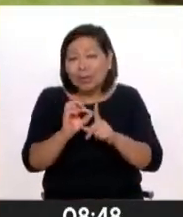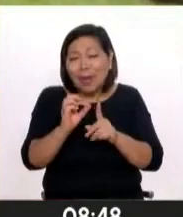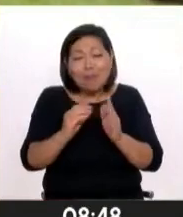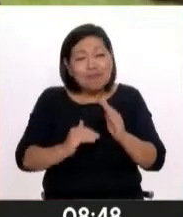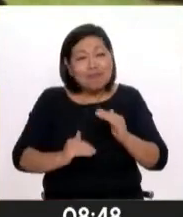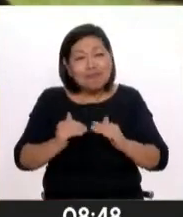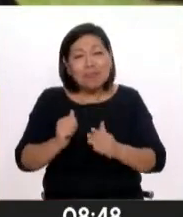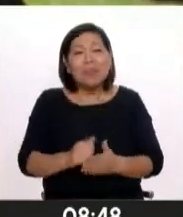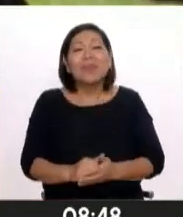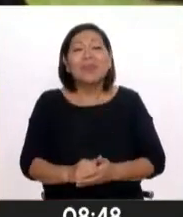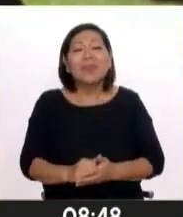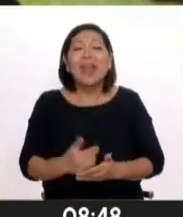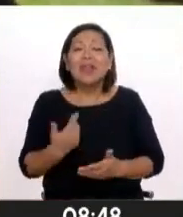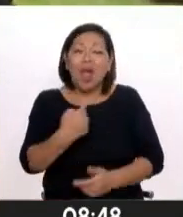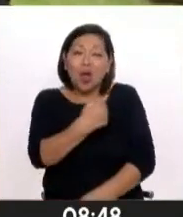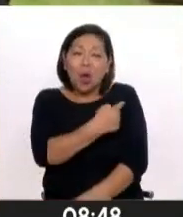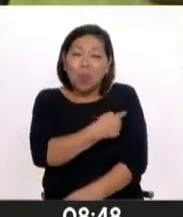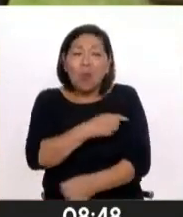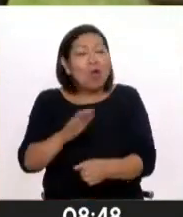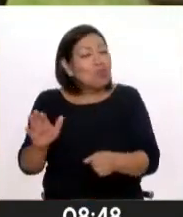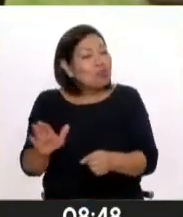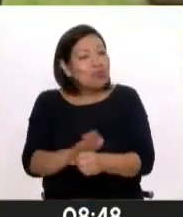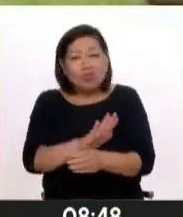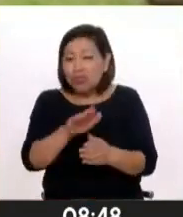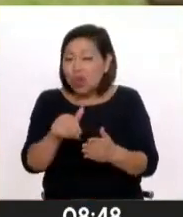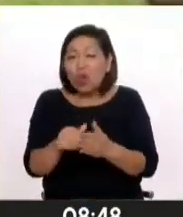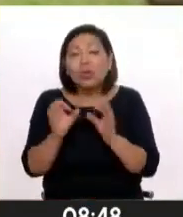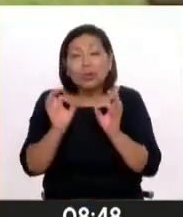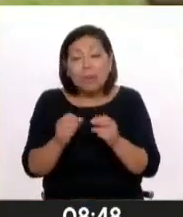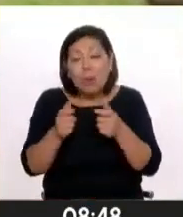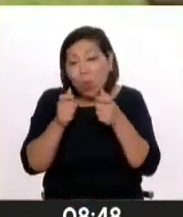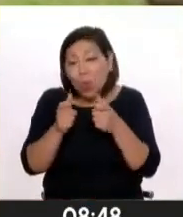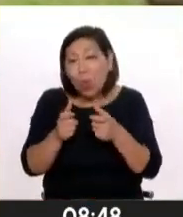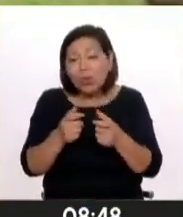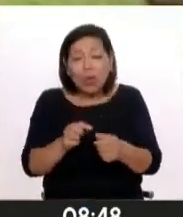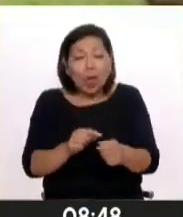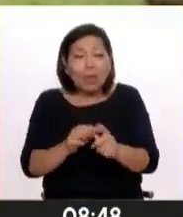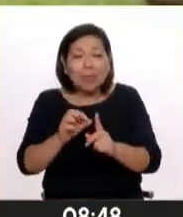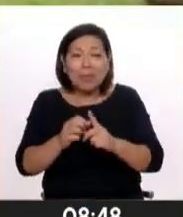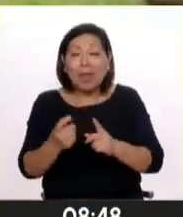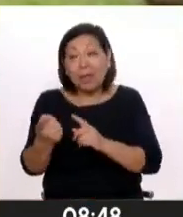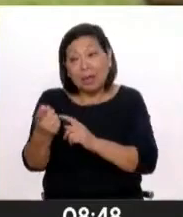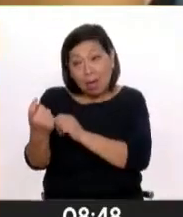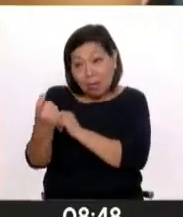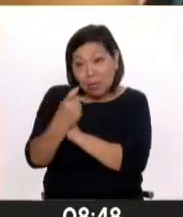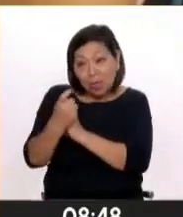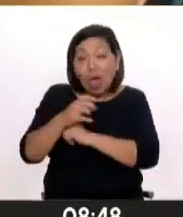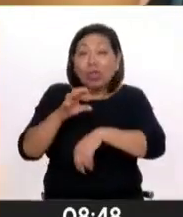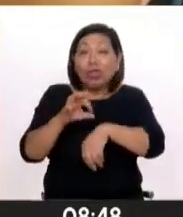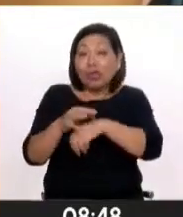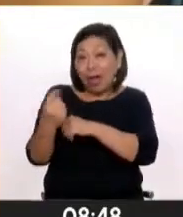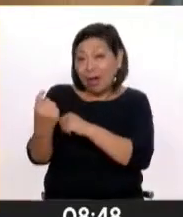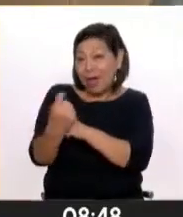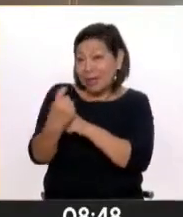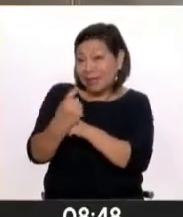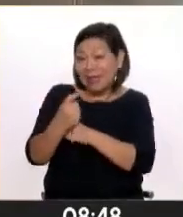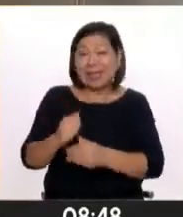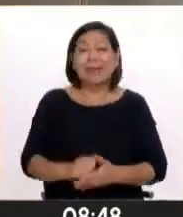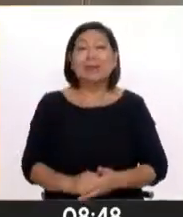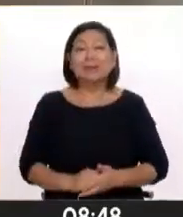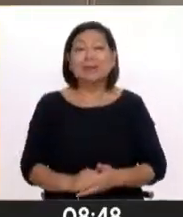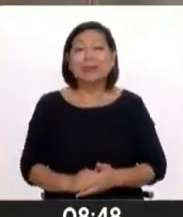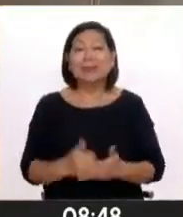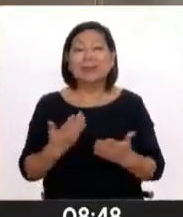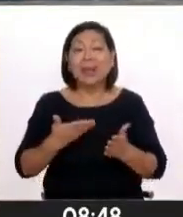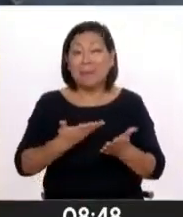Está todo completo, sus vacunas, le llevo a sus controles. Hago lo que me han enseñado. Pues. Además de la